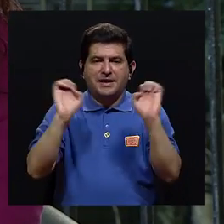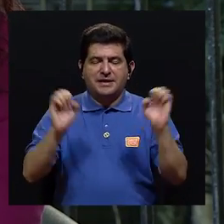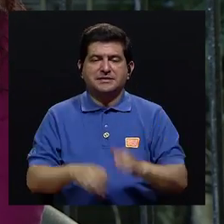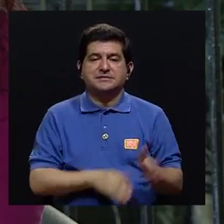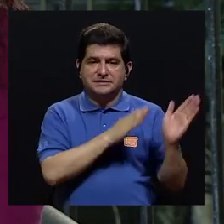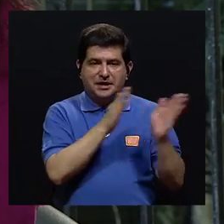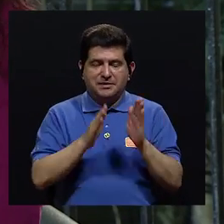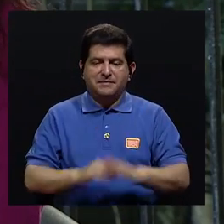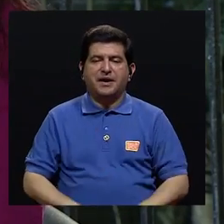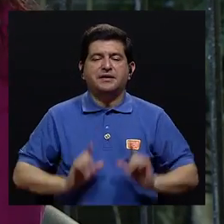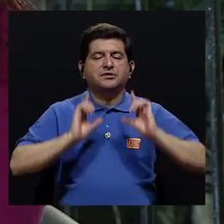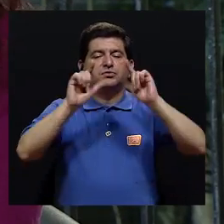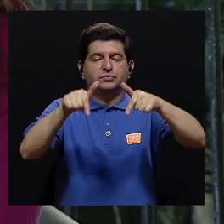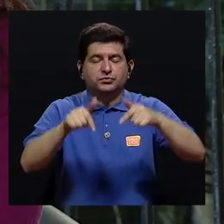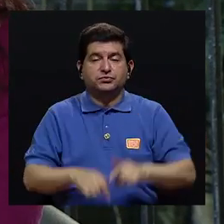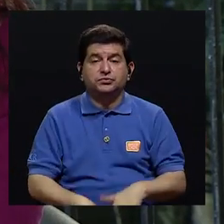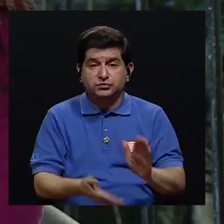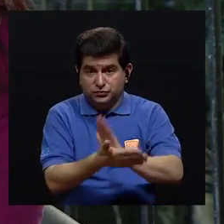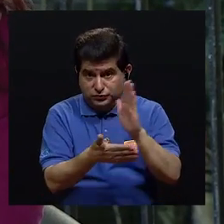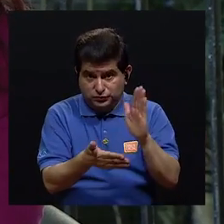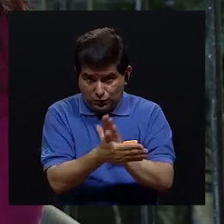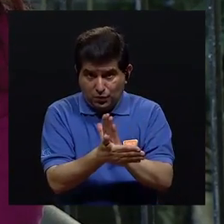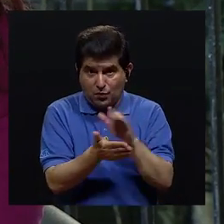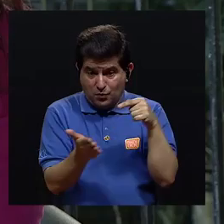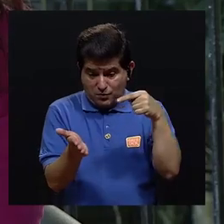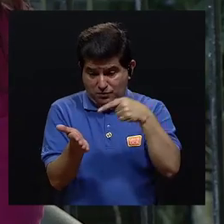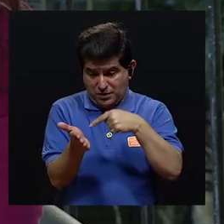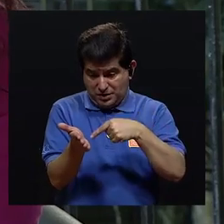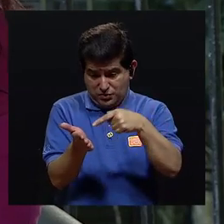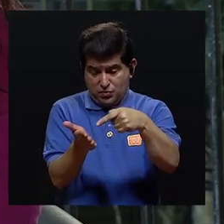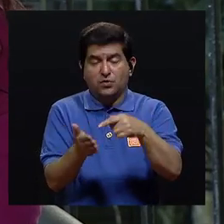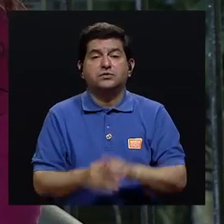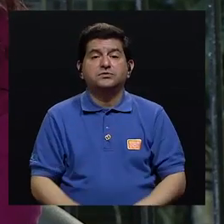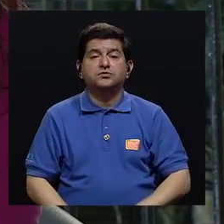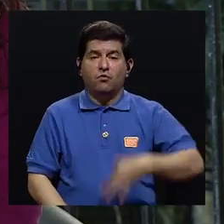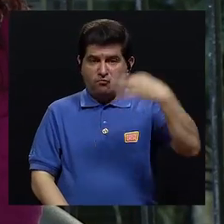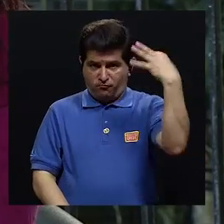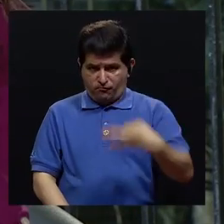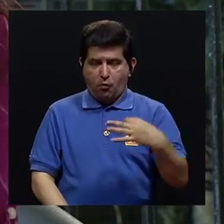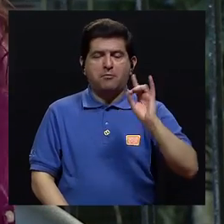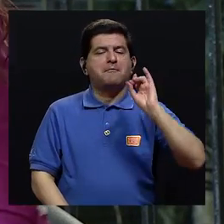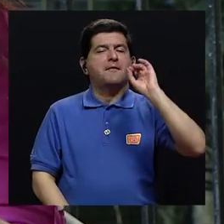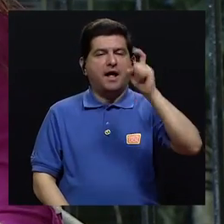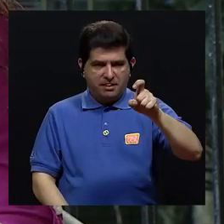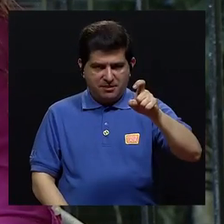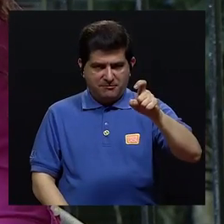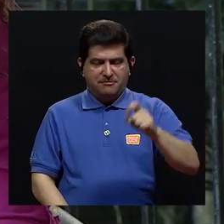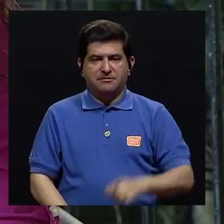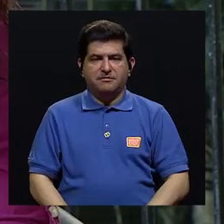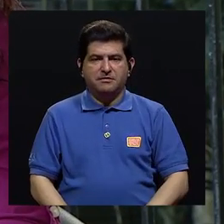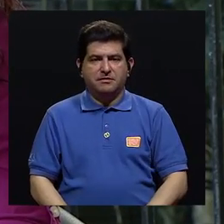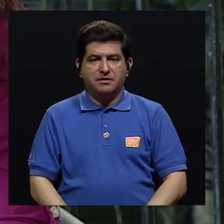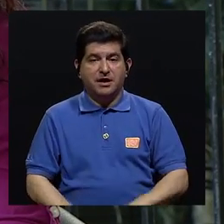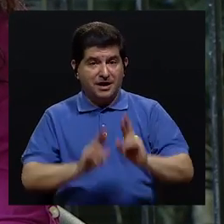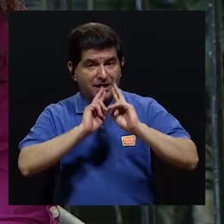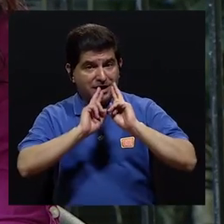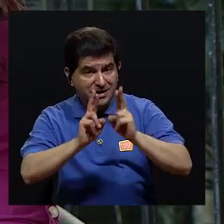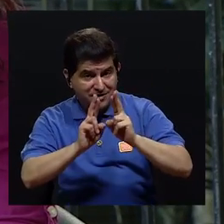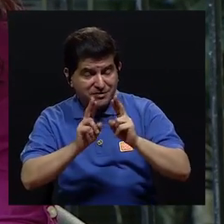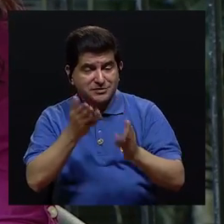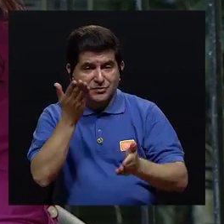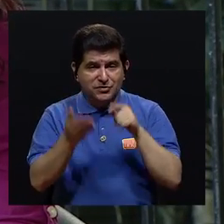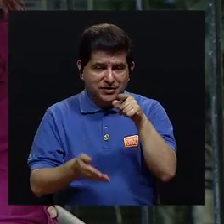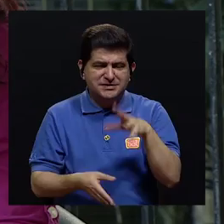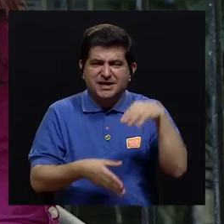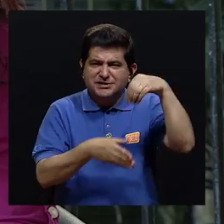desechos. Estos documentos son una manera formal de hacer mi diagnóstico, y aquí te respondo la